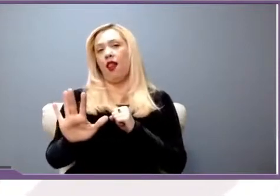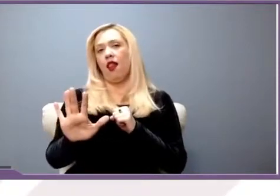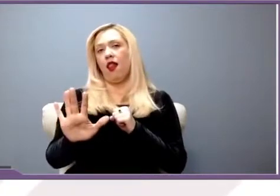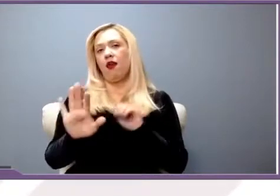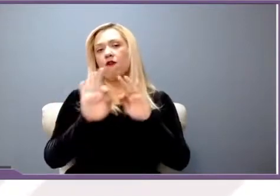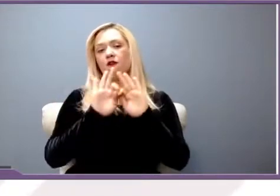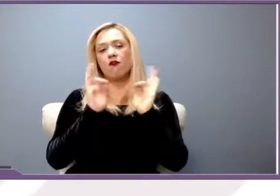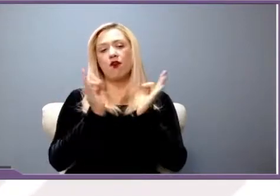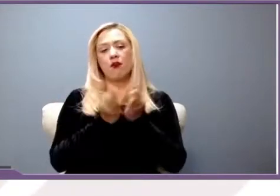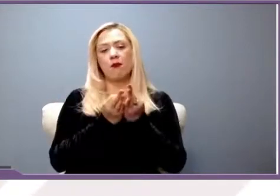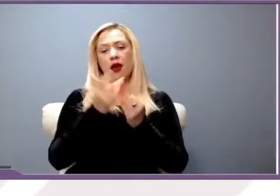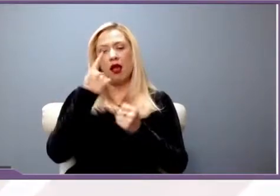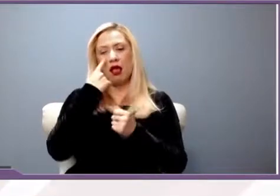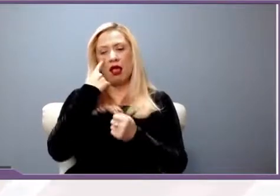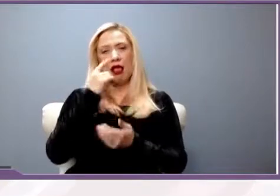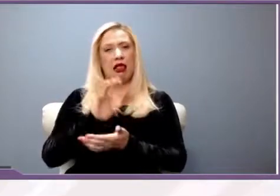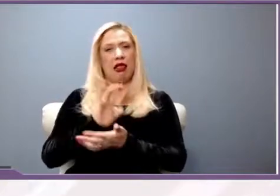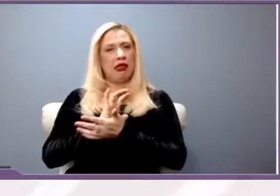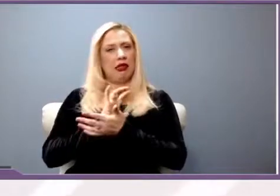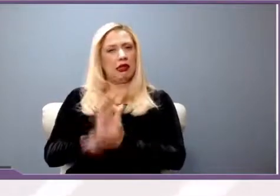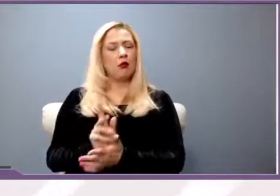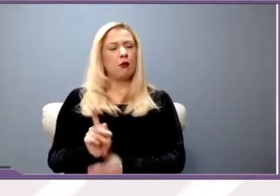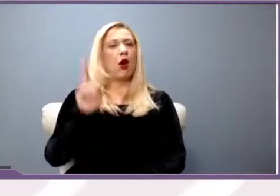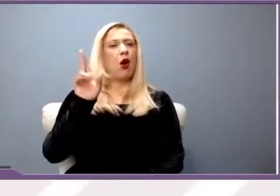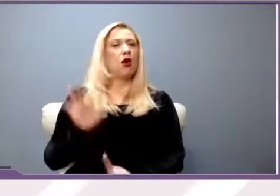de discriminación, insisto, sino